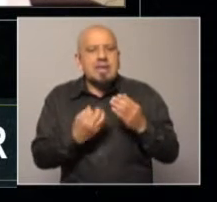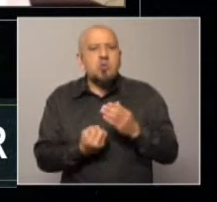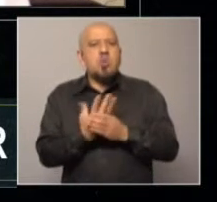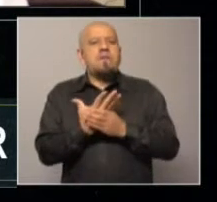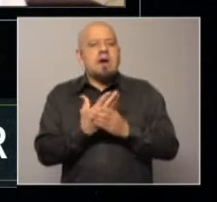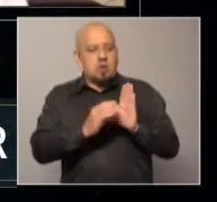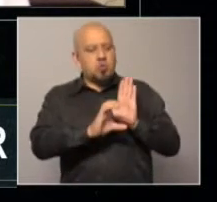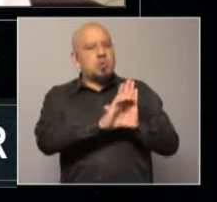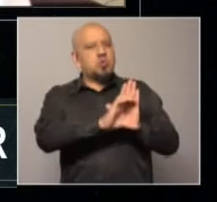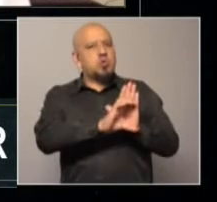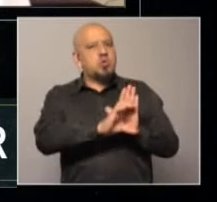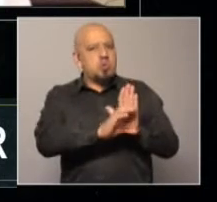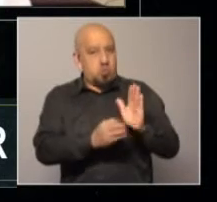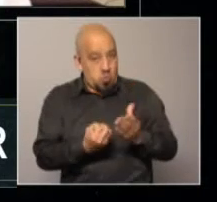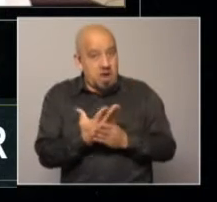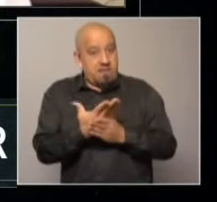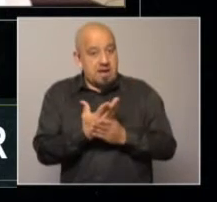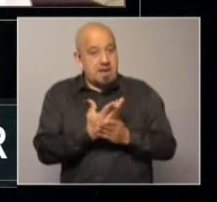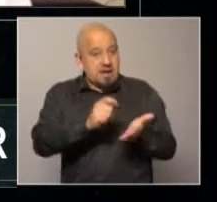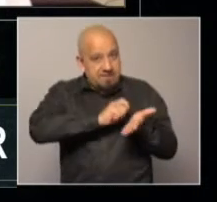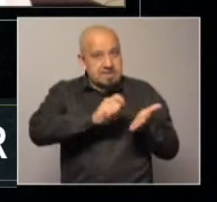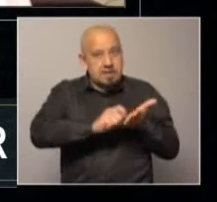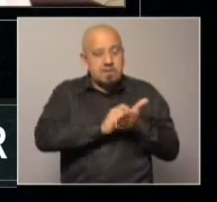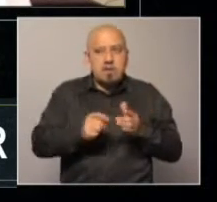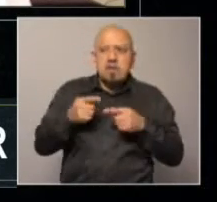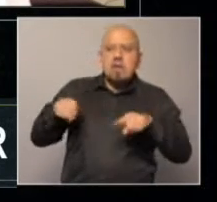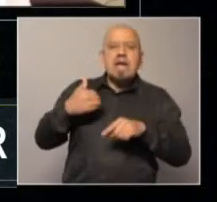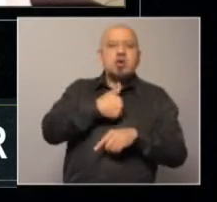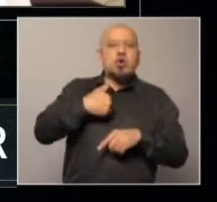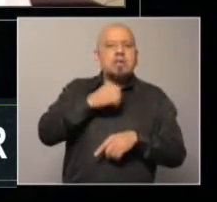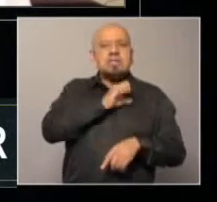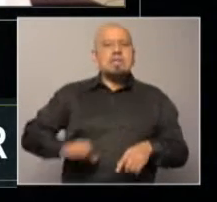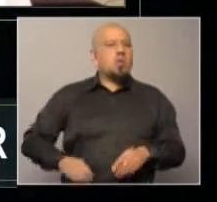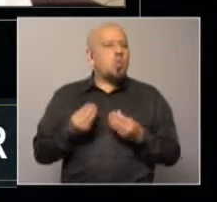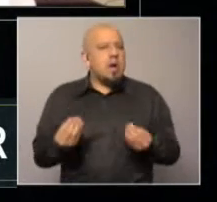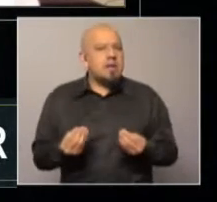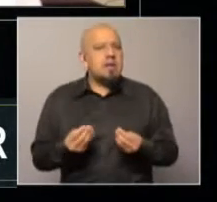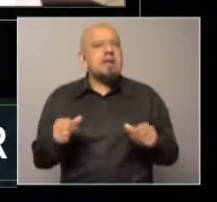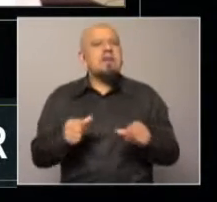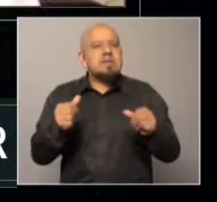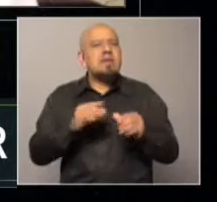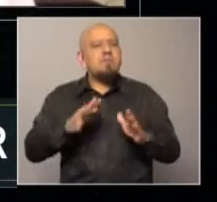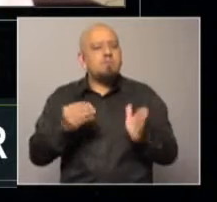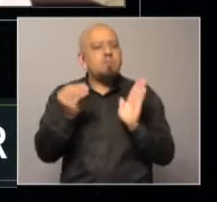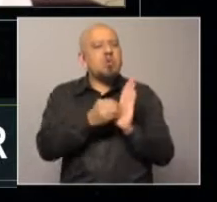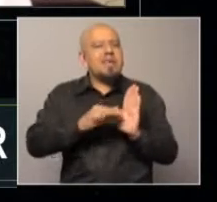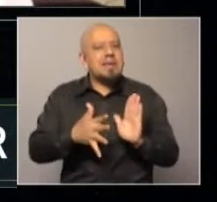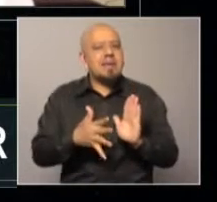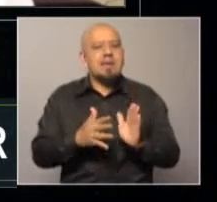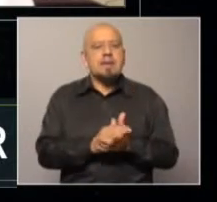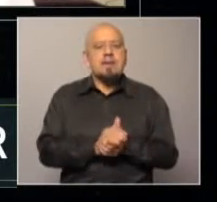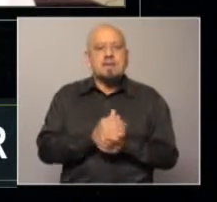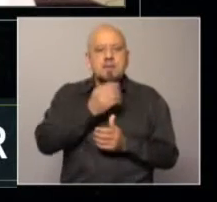nueva redacción en materia de servicios públicos y del rol del Estado. Sí, mira, tú planteas un